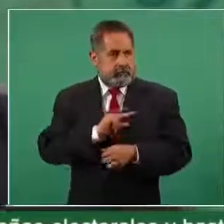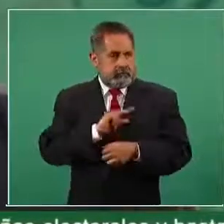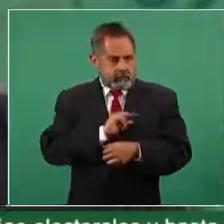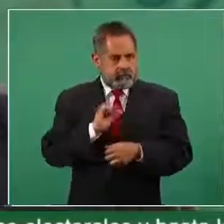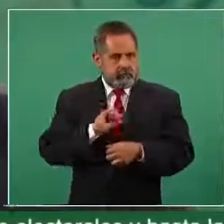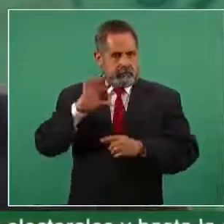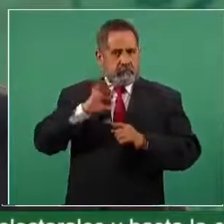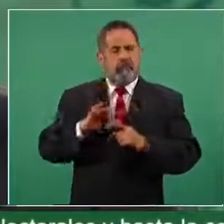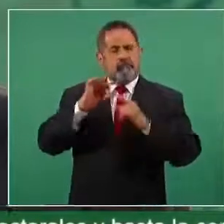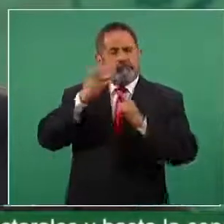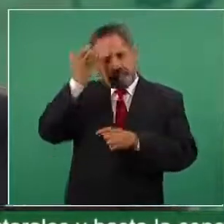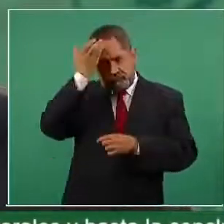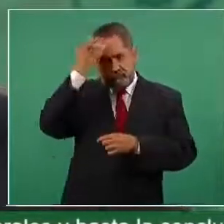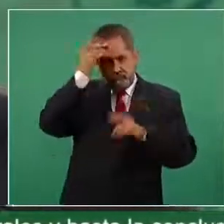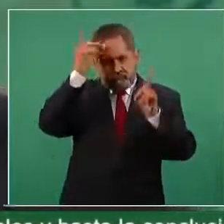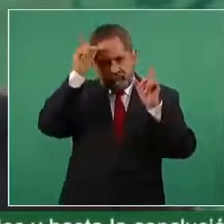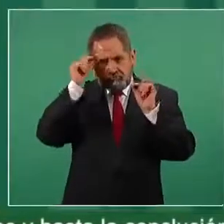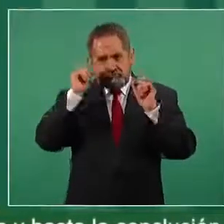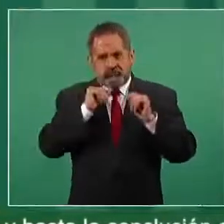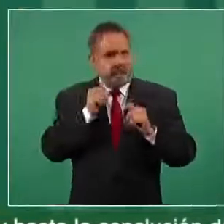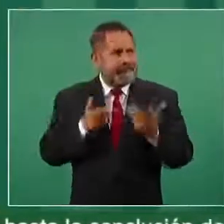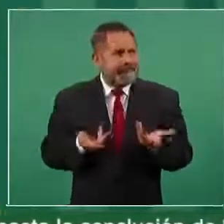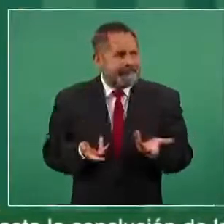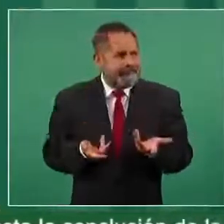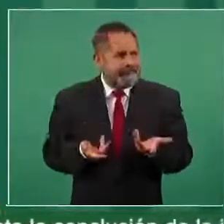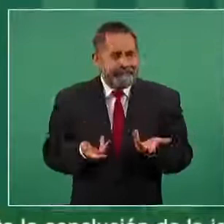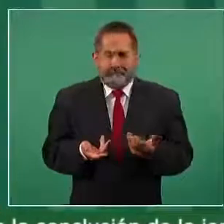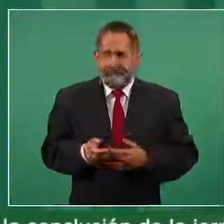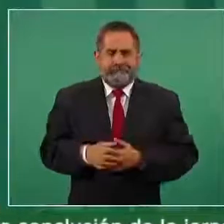especialistas, sin enfermeras. Y